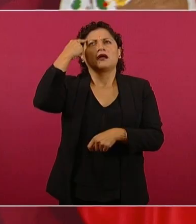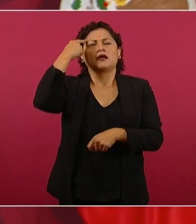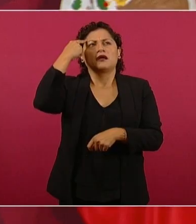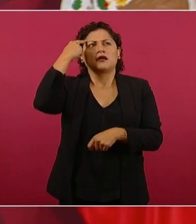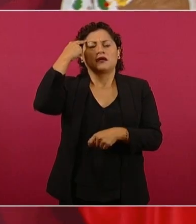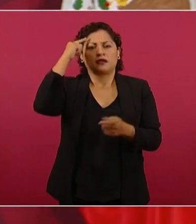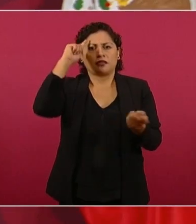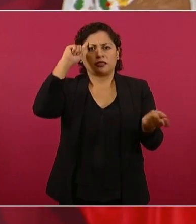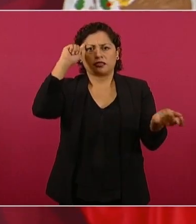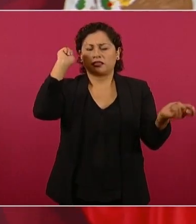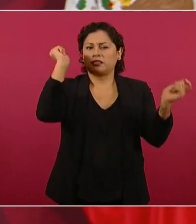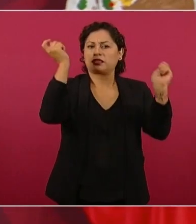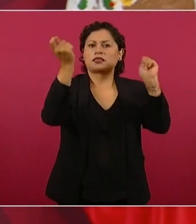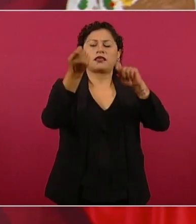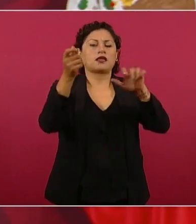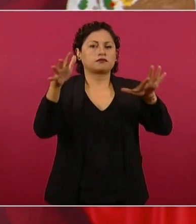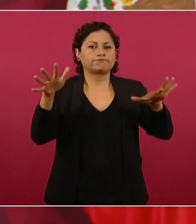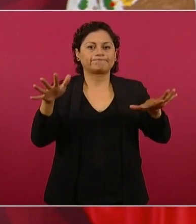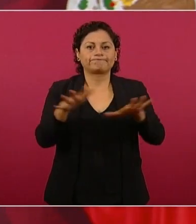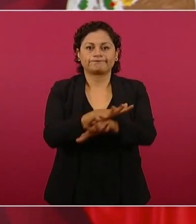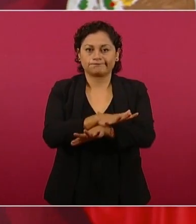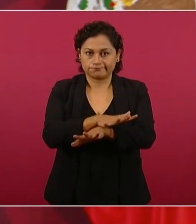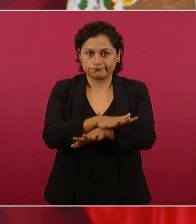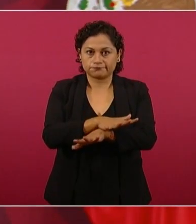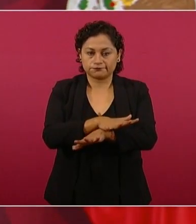de mentalidad.